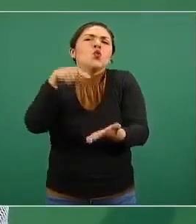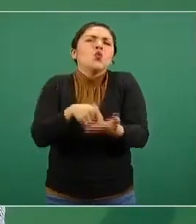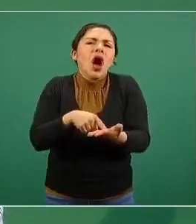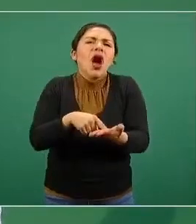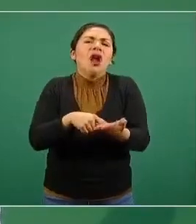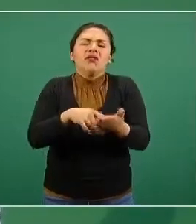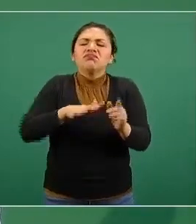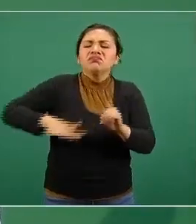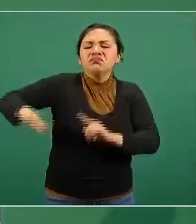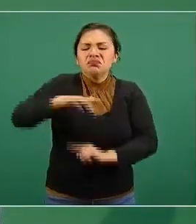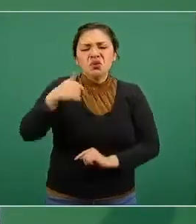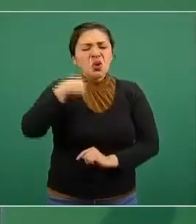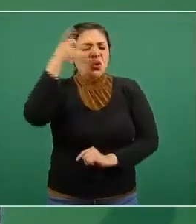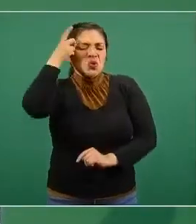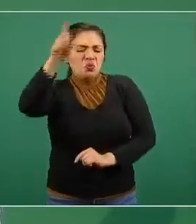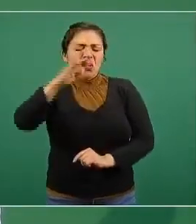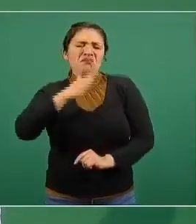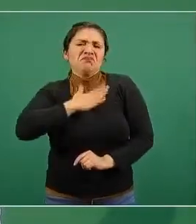de espacios,